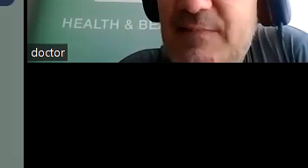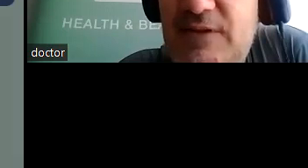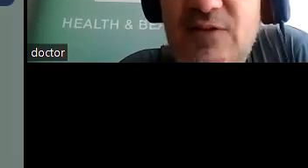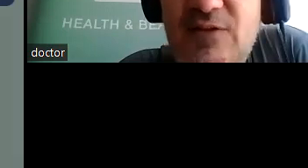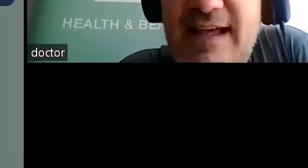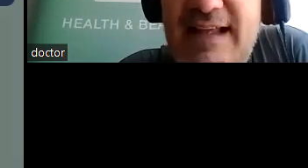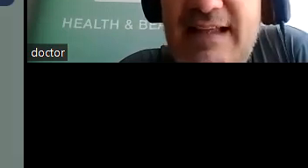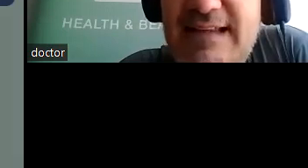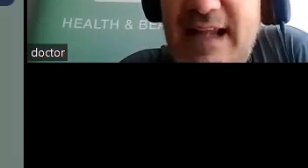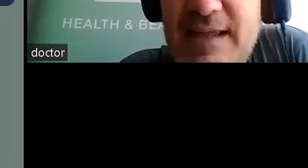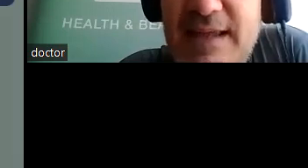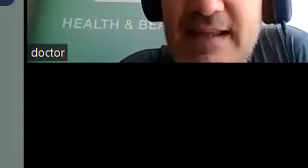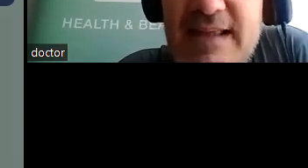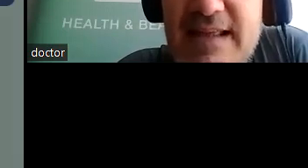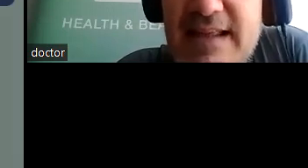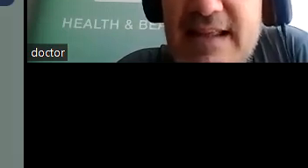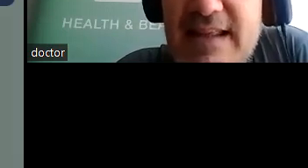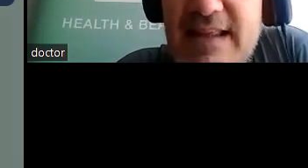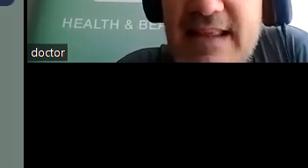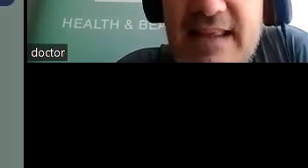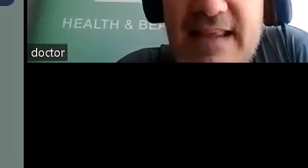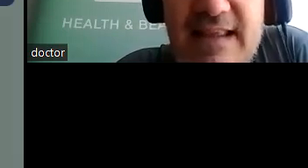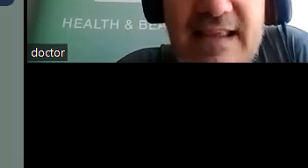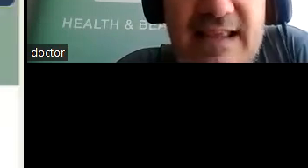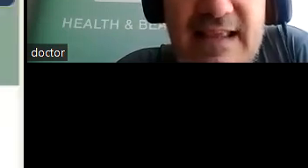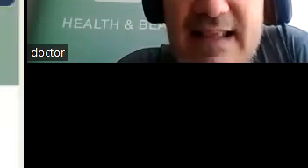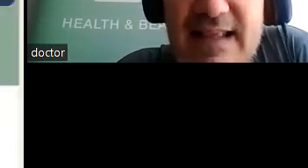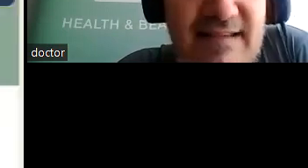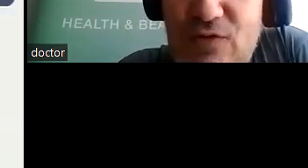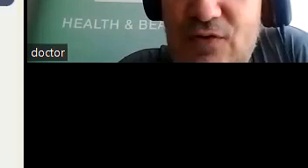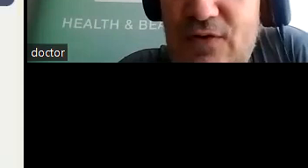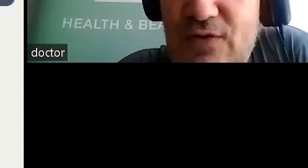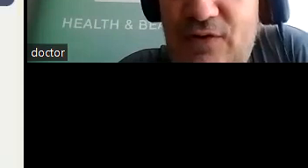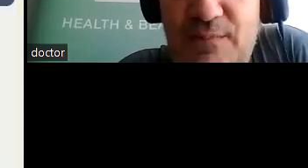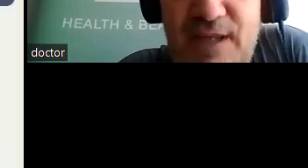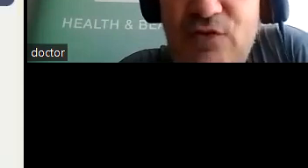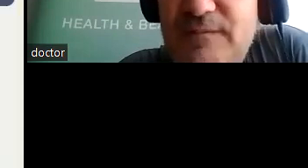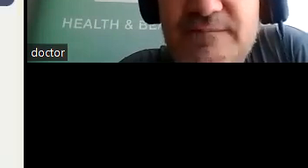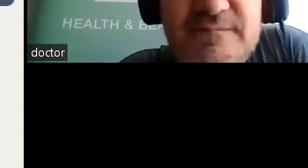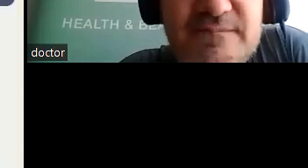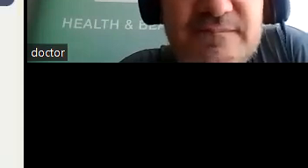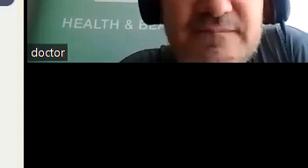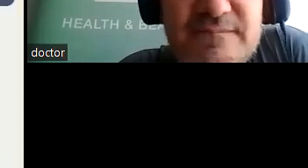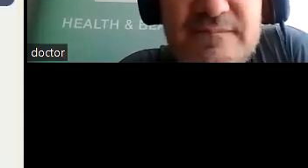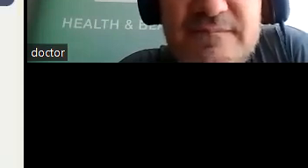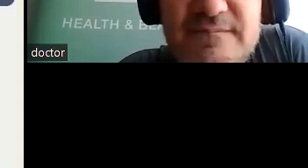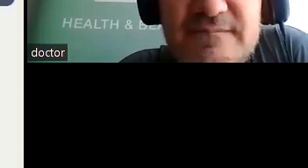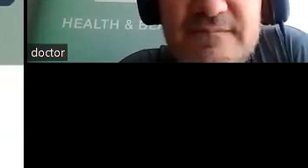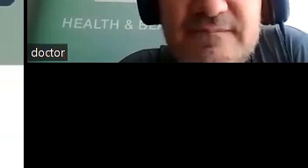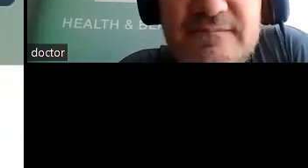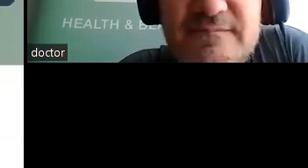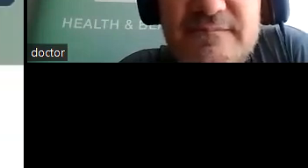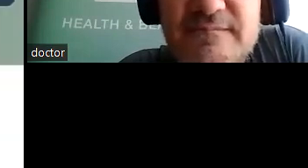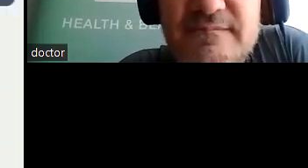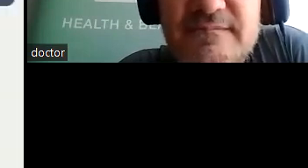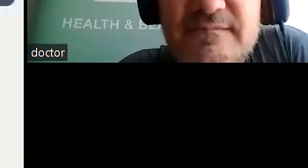antioxidante y protector de la piel. Y hasta ya los autoenvíos. Vale, perfecto. Pues es que está